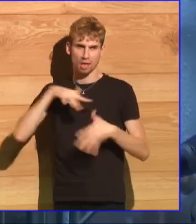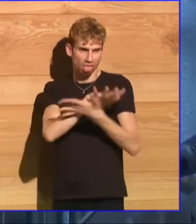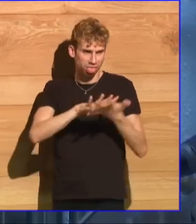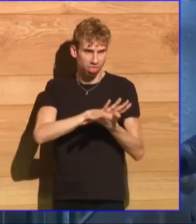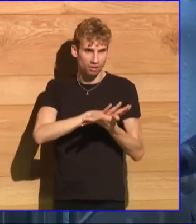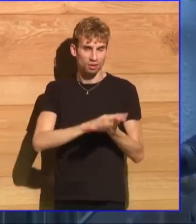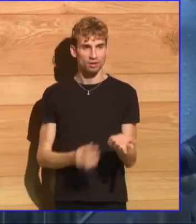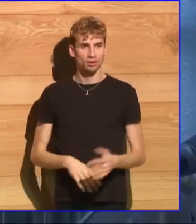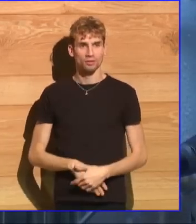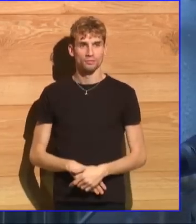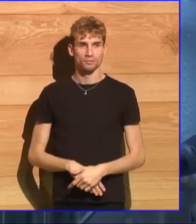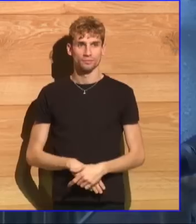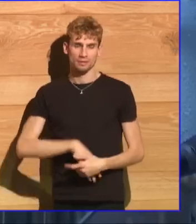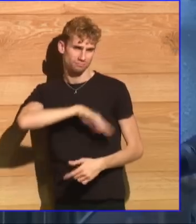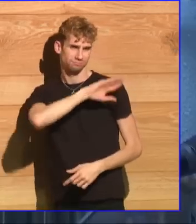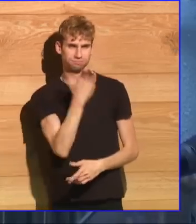bueno,